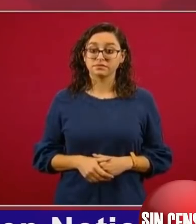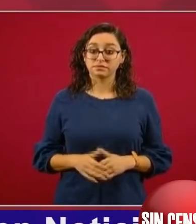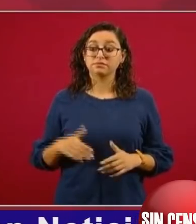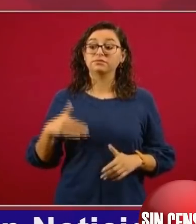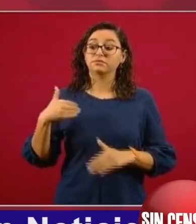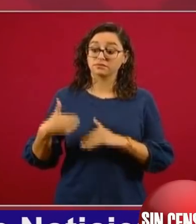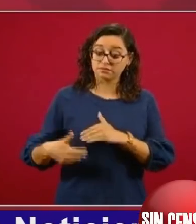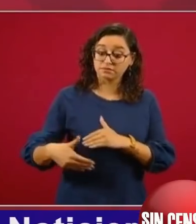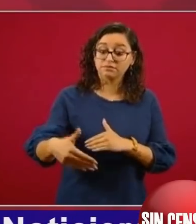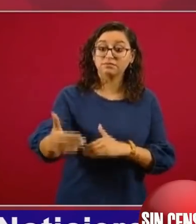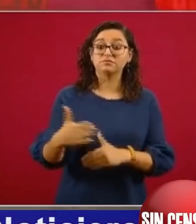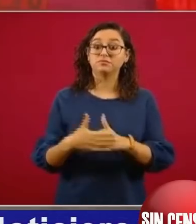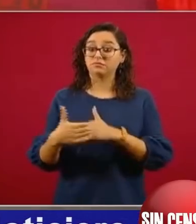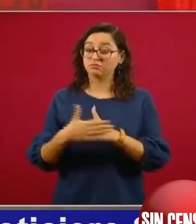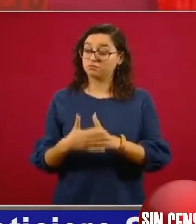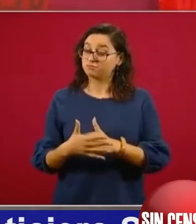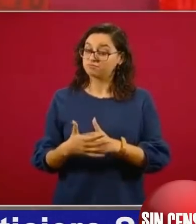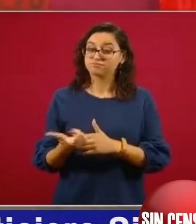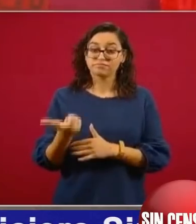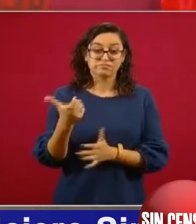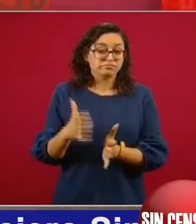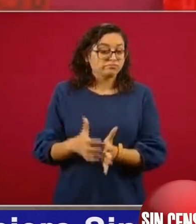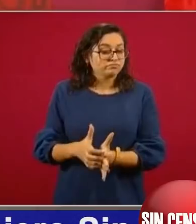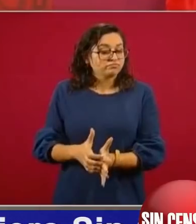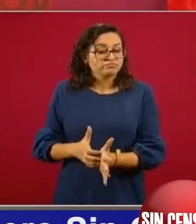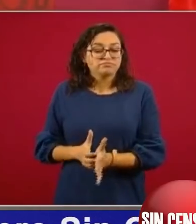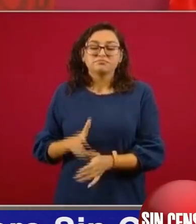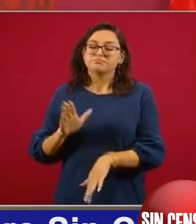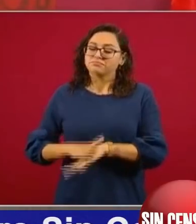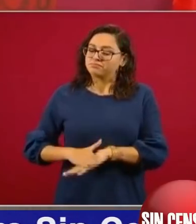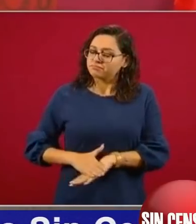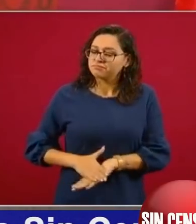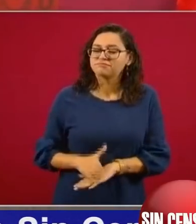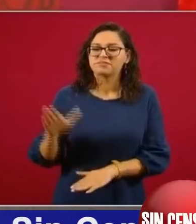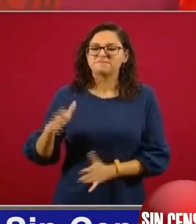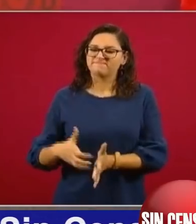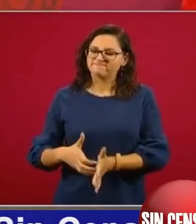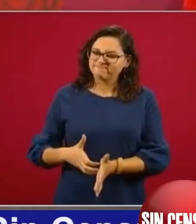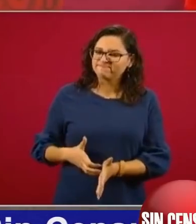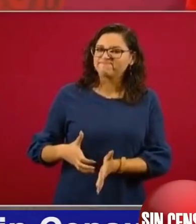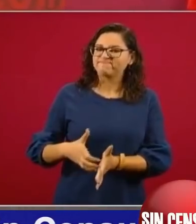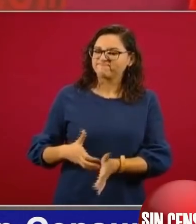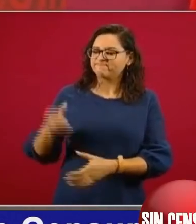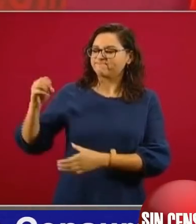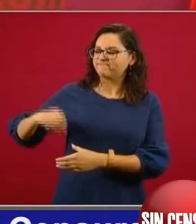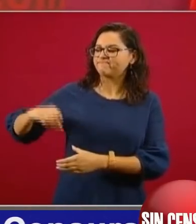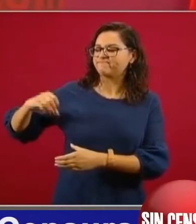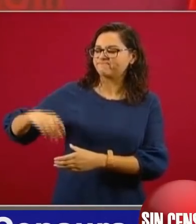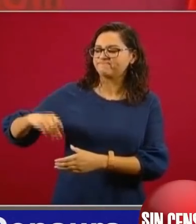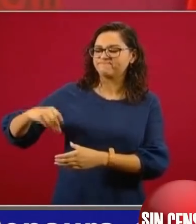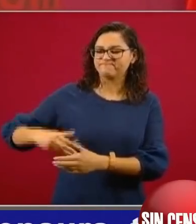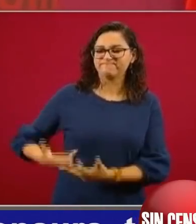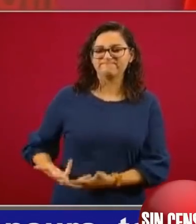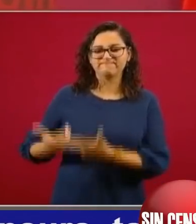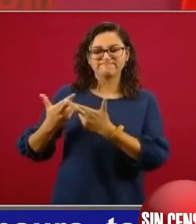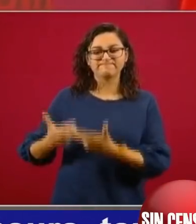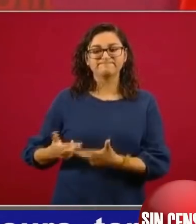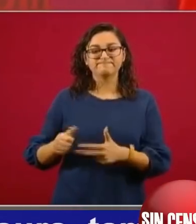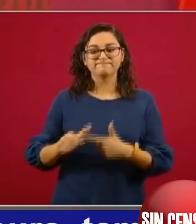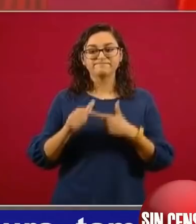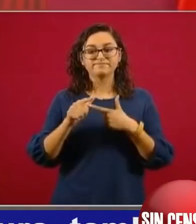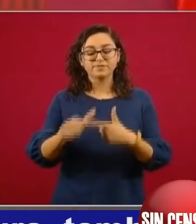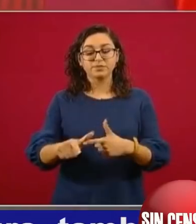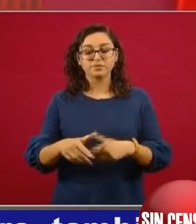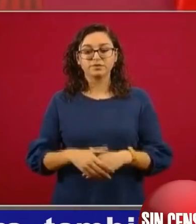ahorrar muchísimo más. Vamos a seguir ahorrando. No sé si tengas